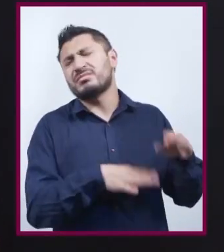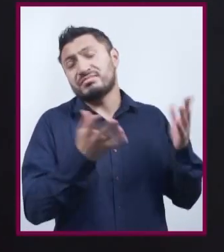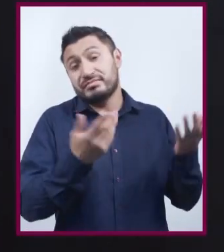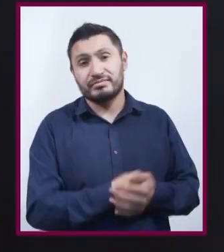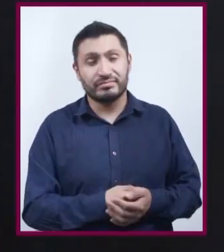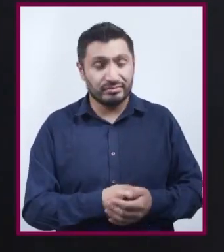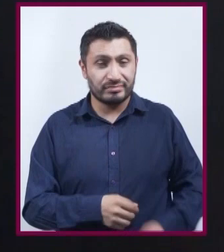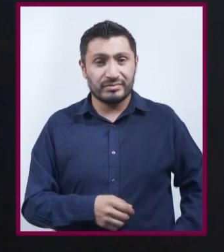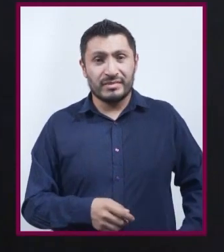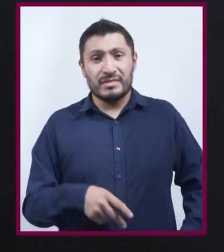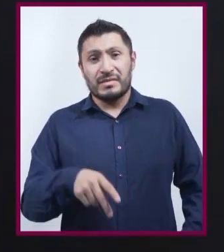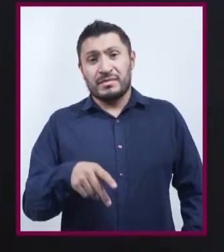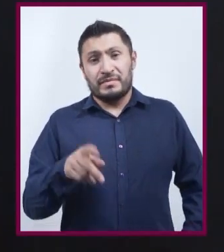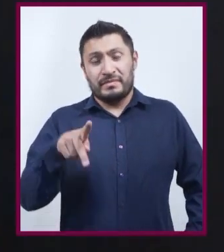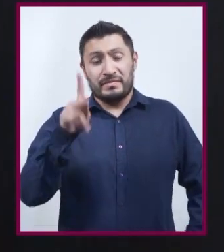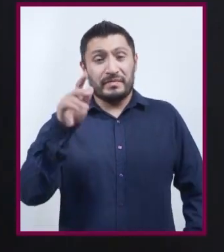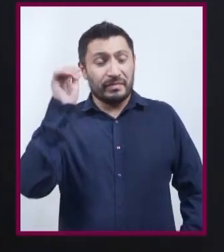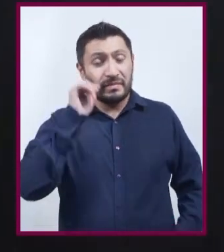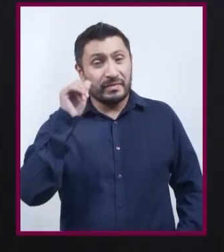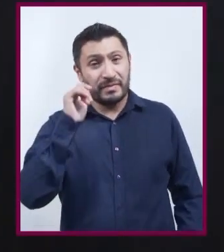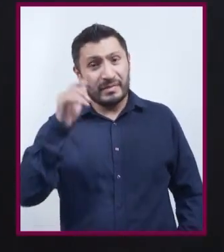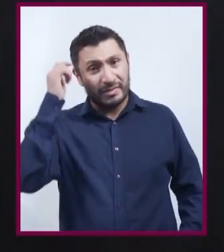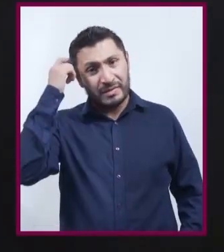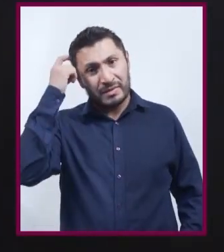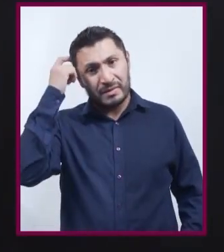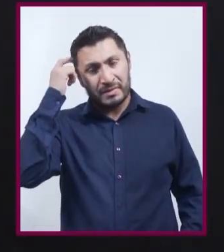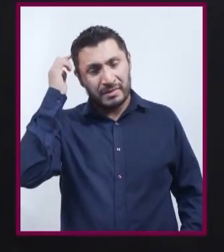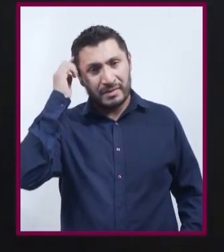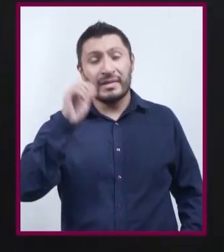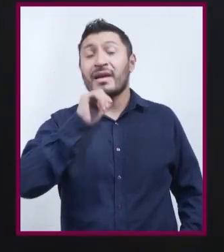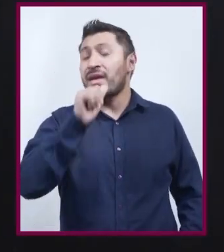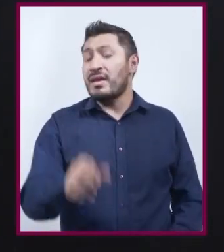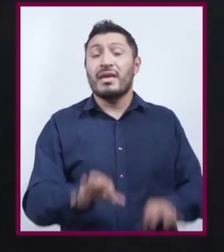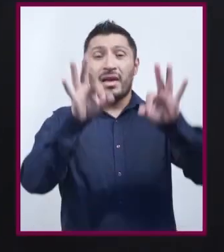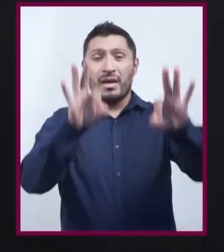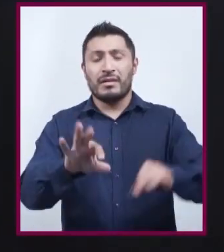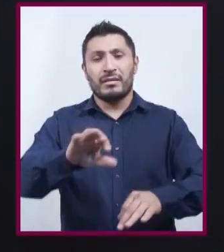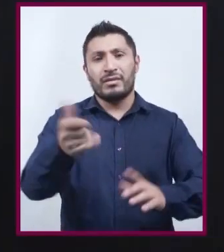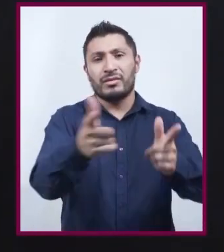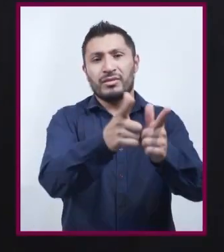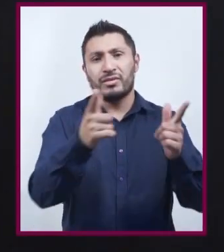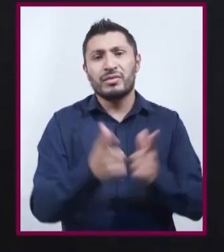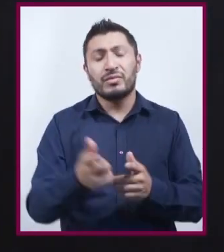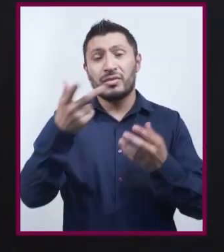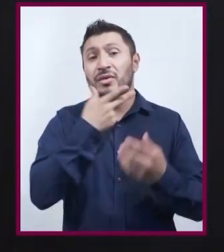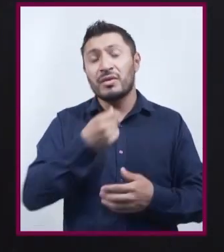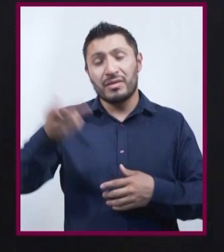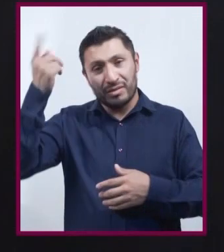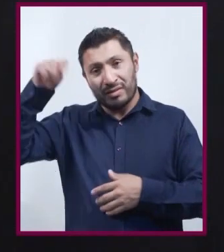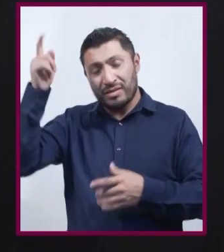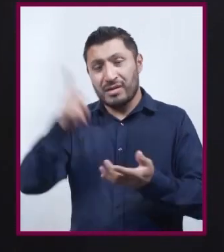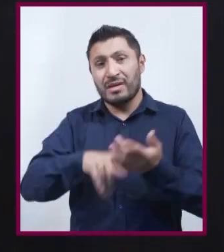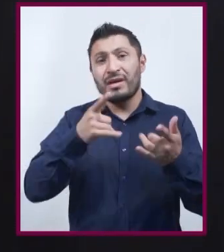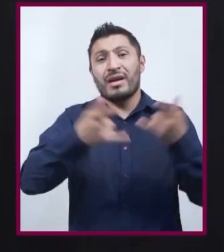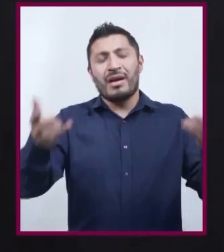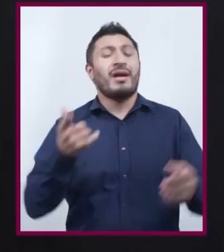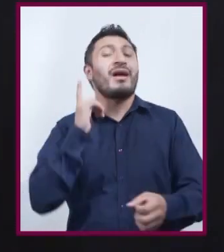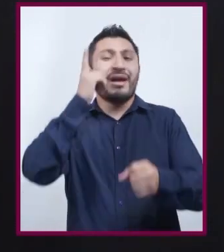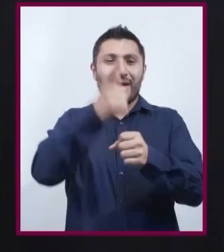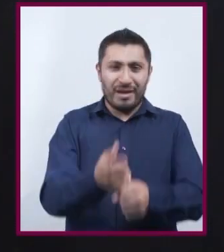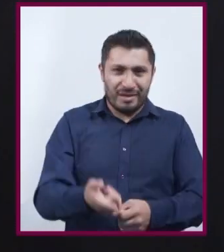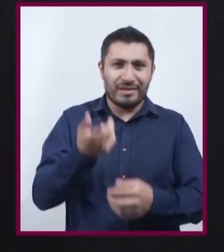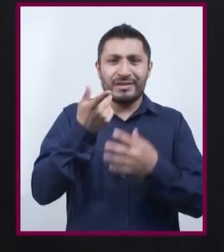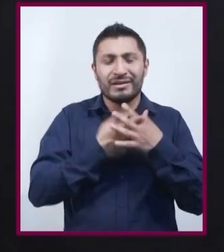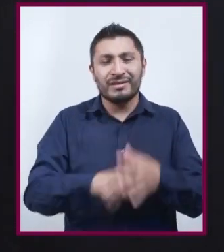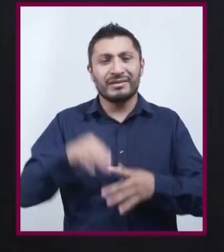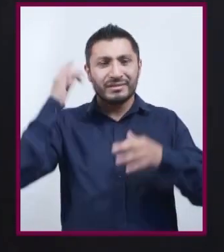las imágenes en un segundo o tercer lugar. Pero como sucede siempre, nada es absoluto. Otro sector de teóricos de la